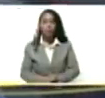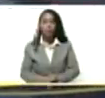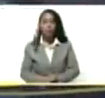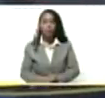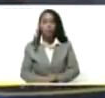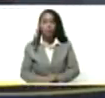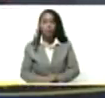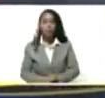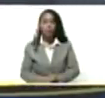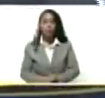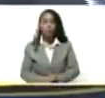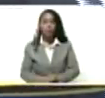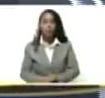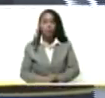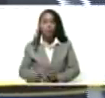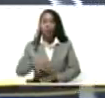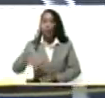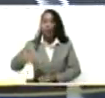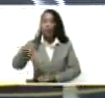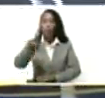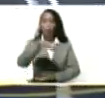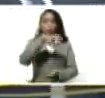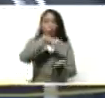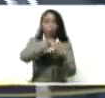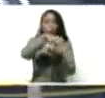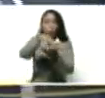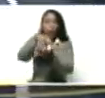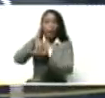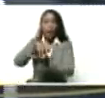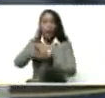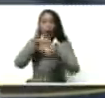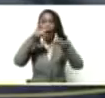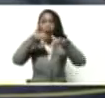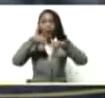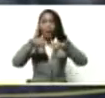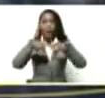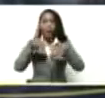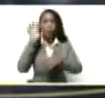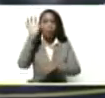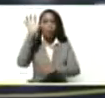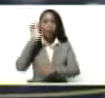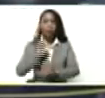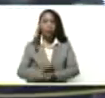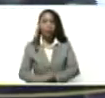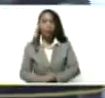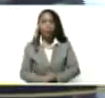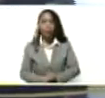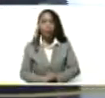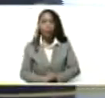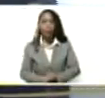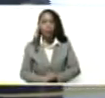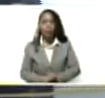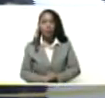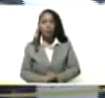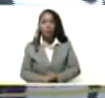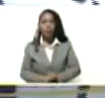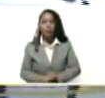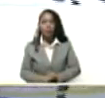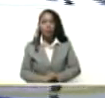alcaldía se demostró se comprobó una vez más la